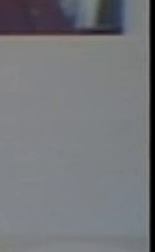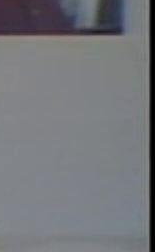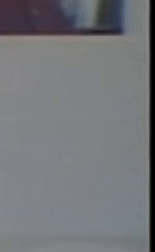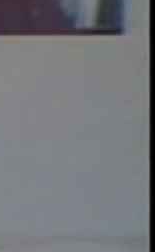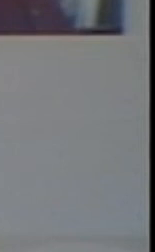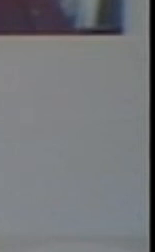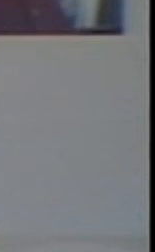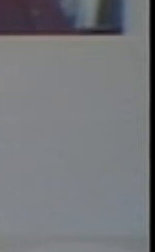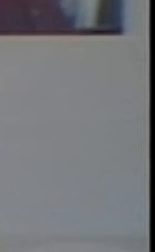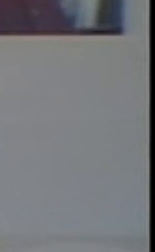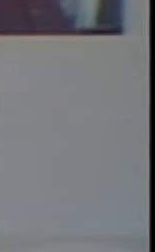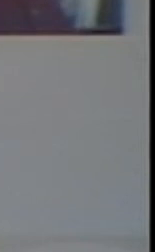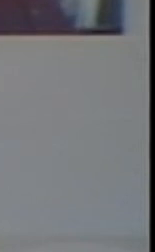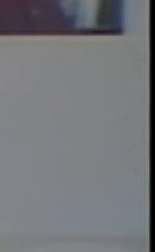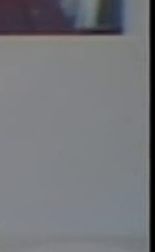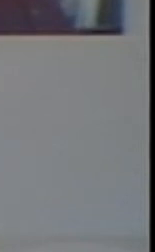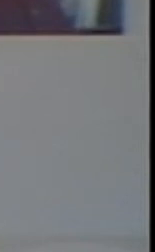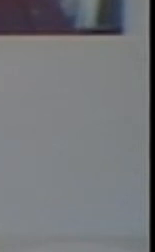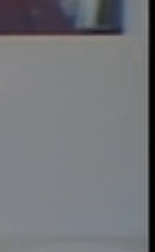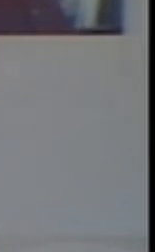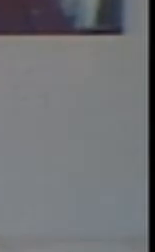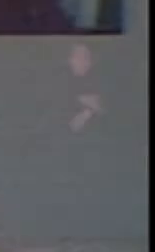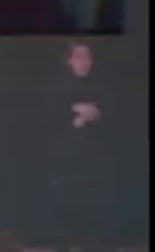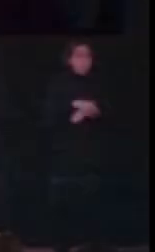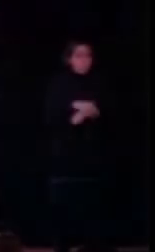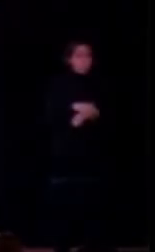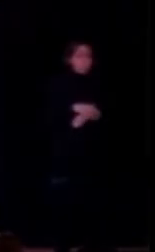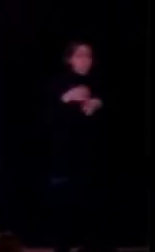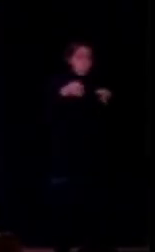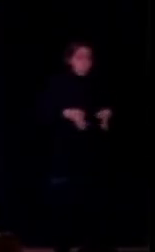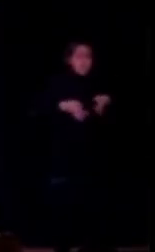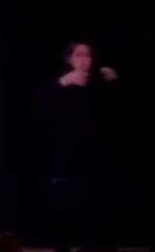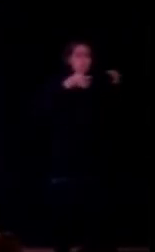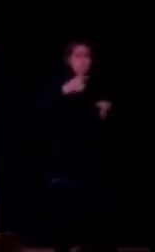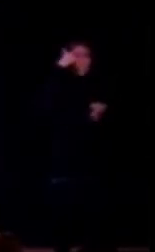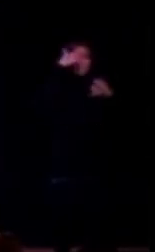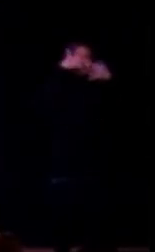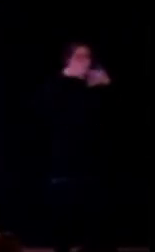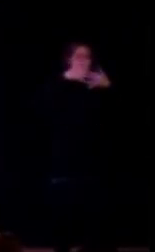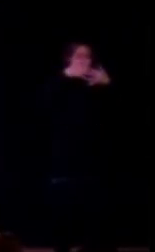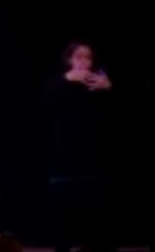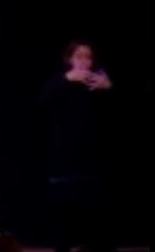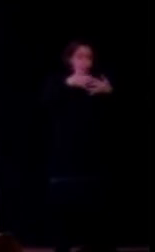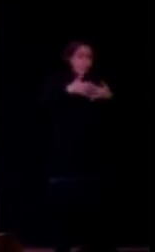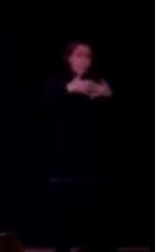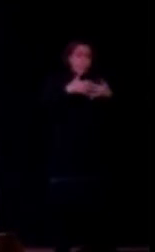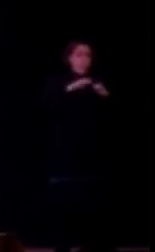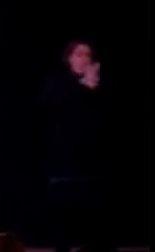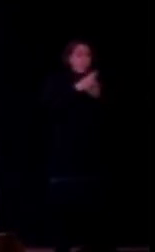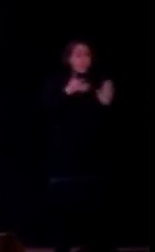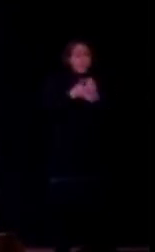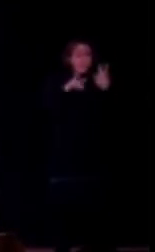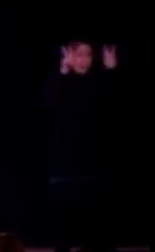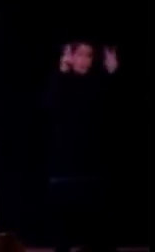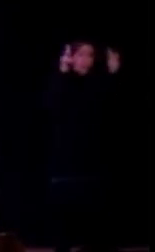impone ni aquellos que reciben ambos se atrofian es la negación misma de la educación esto es de